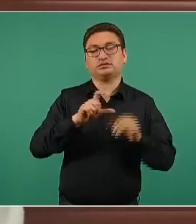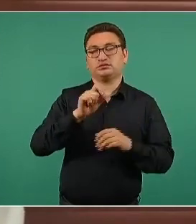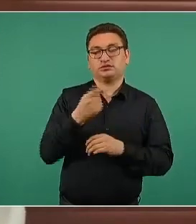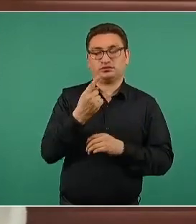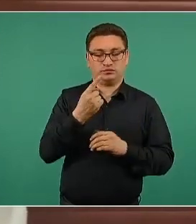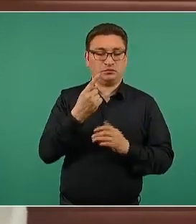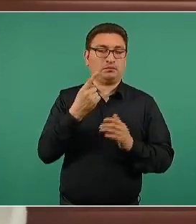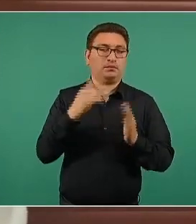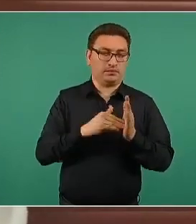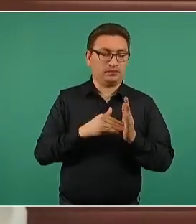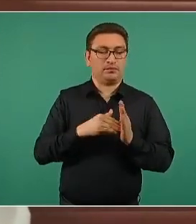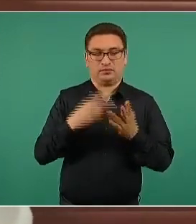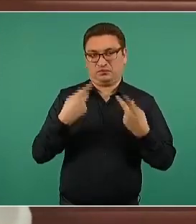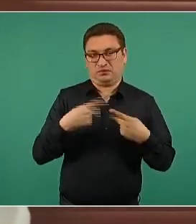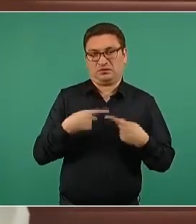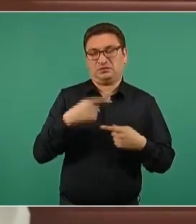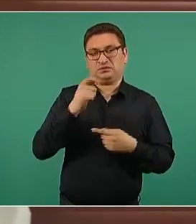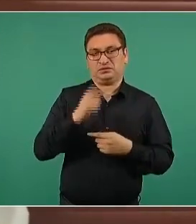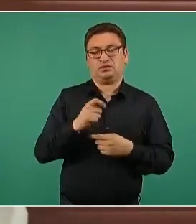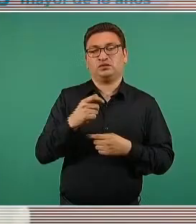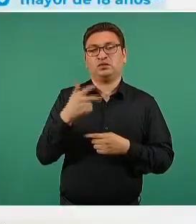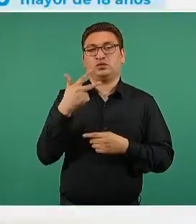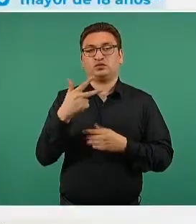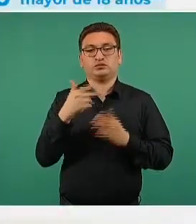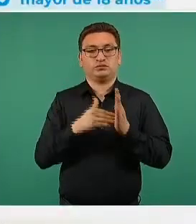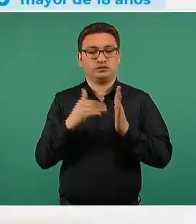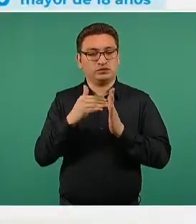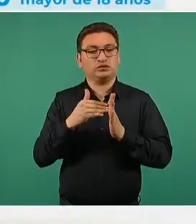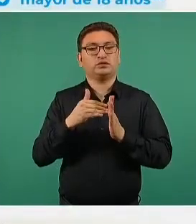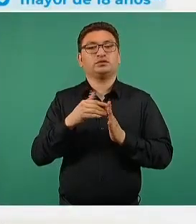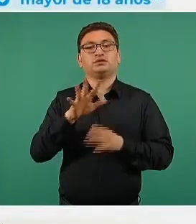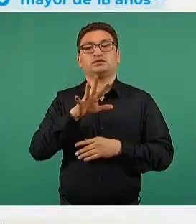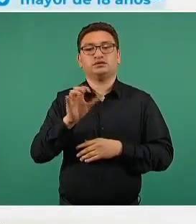20.721.000 personas, que representa